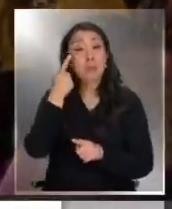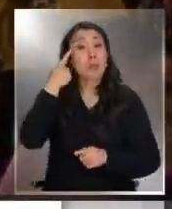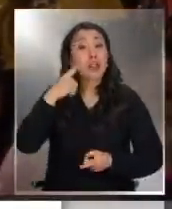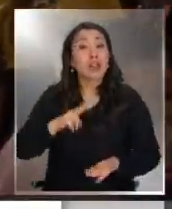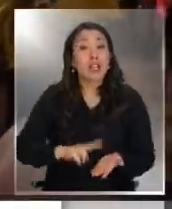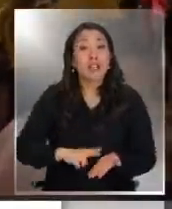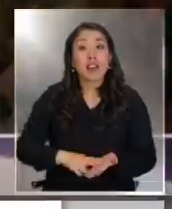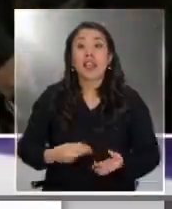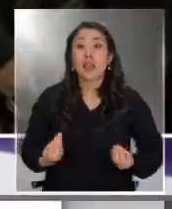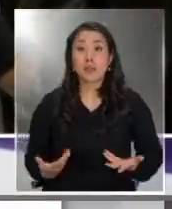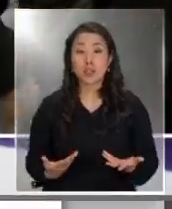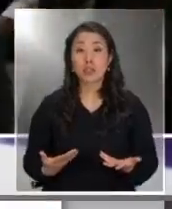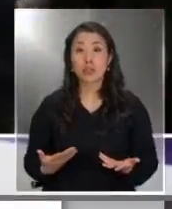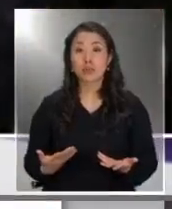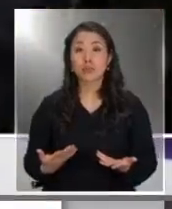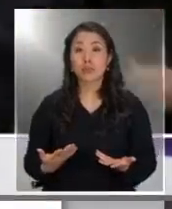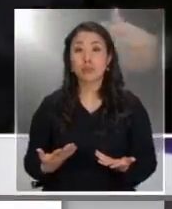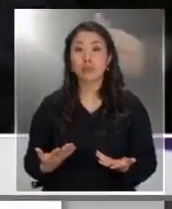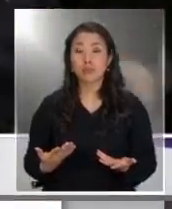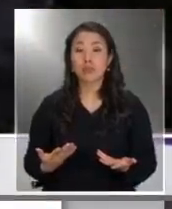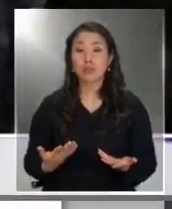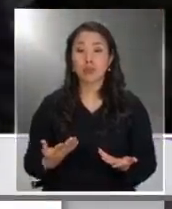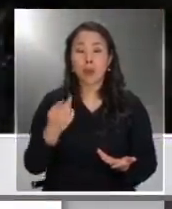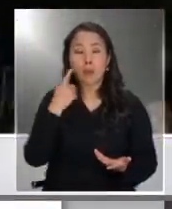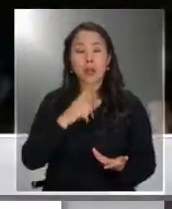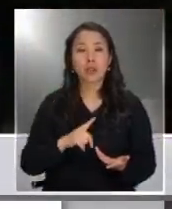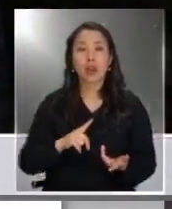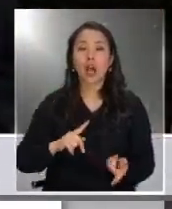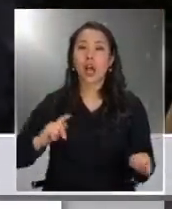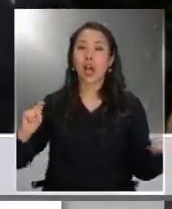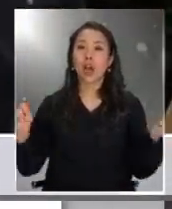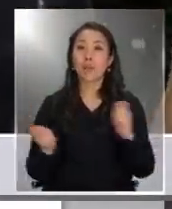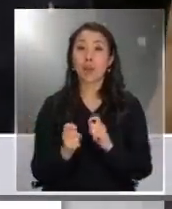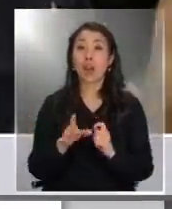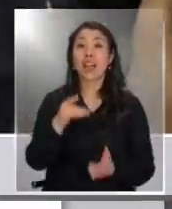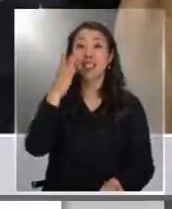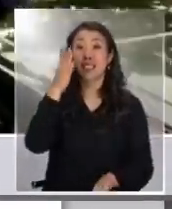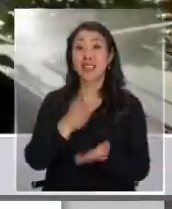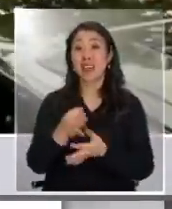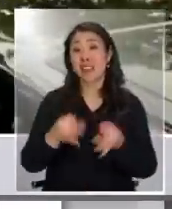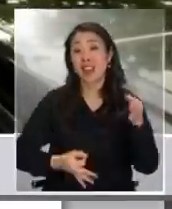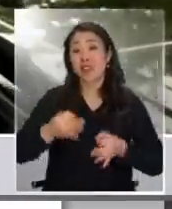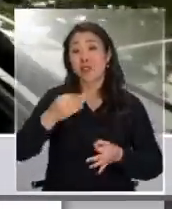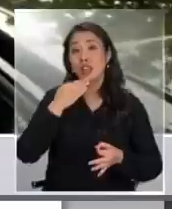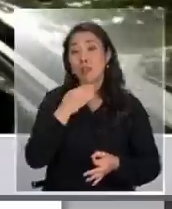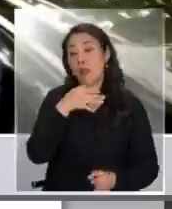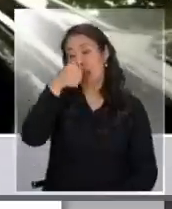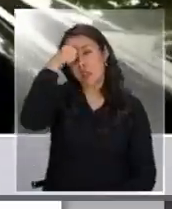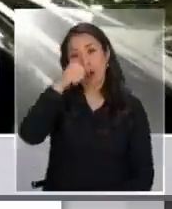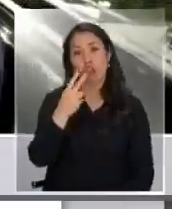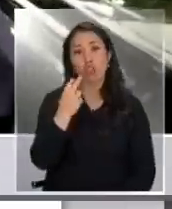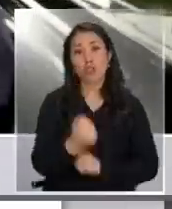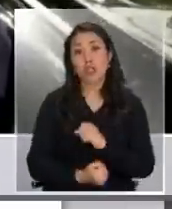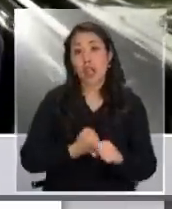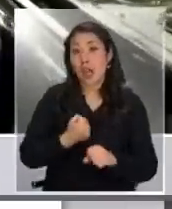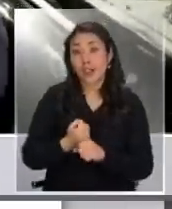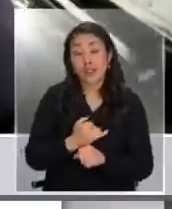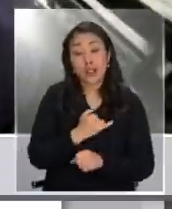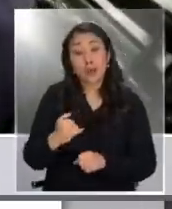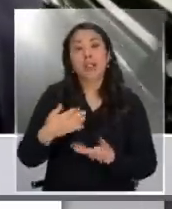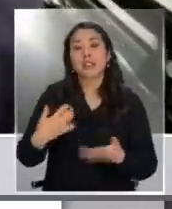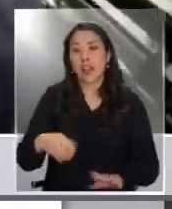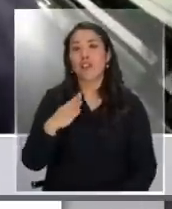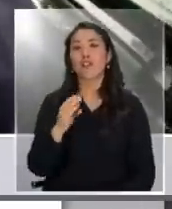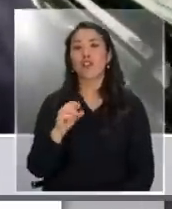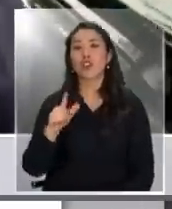que todo se dio vuelta por la sentencia del tribunal que lo condenó a 12 años y finalmente Jair Bolsonaro